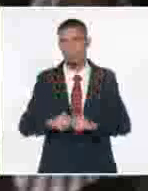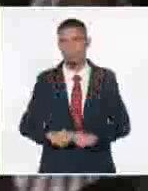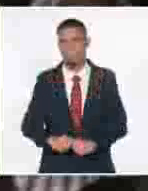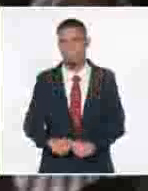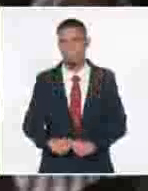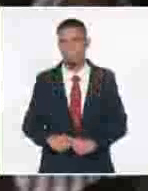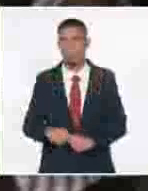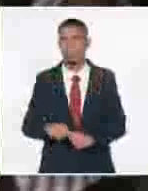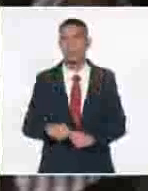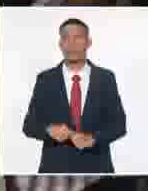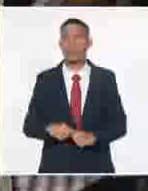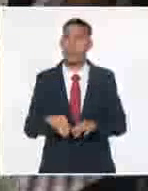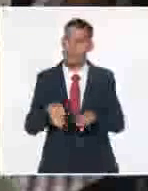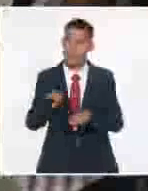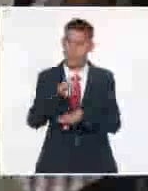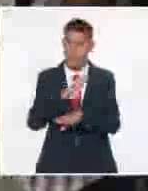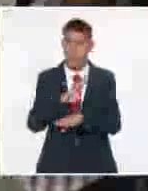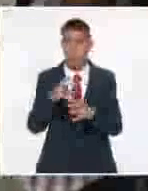Señor